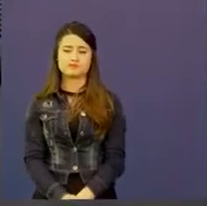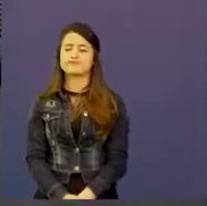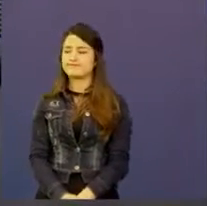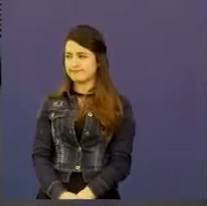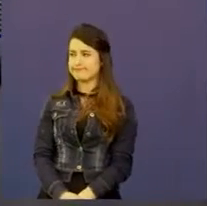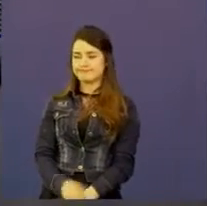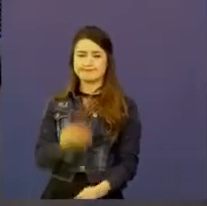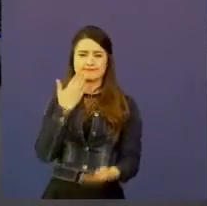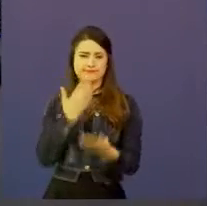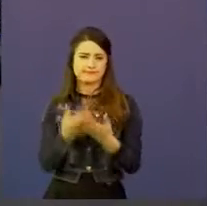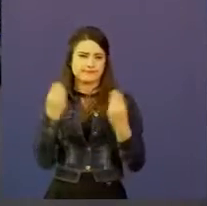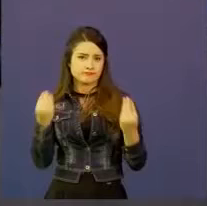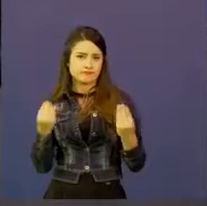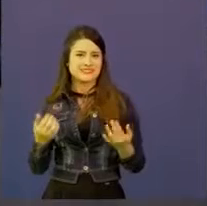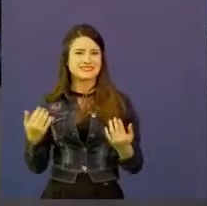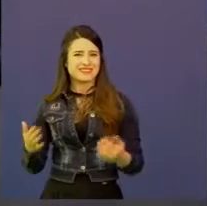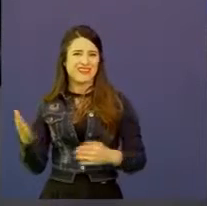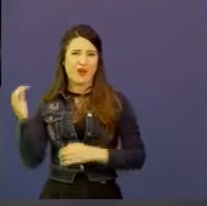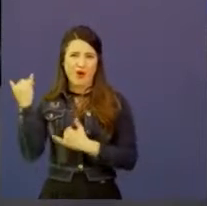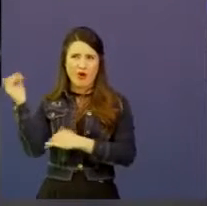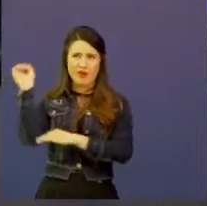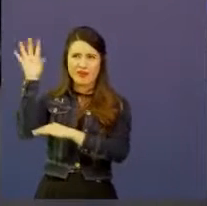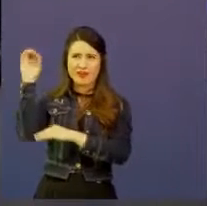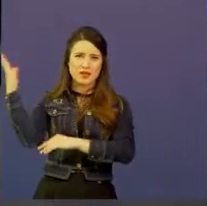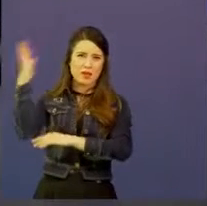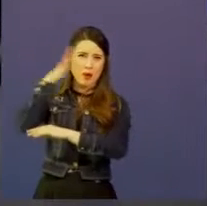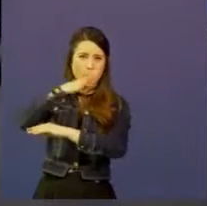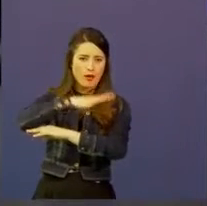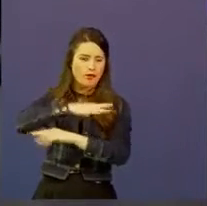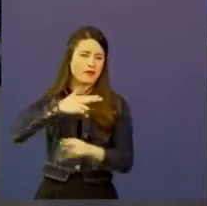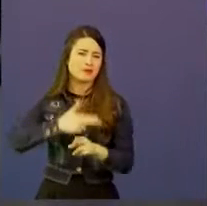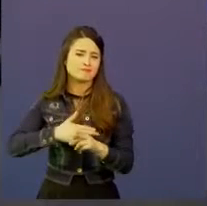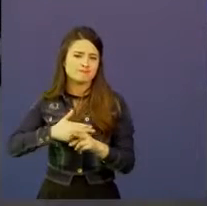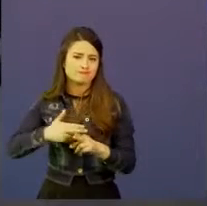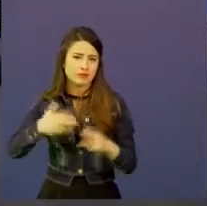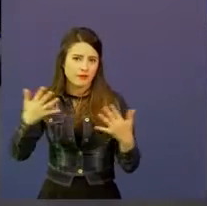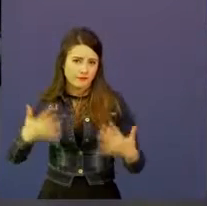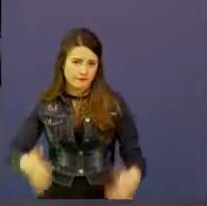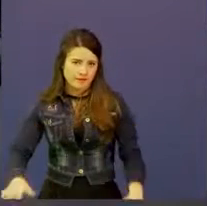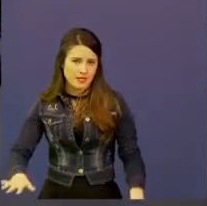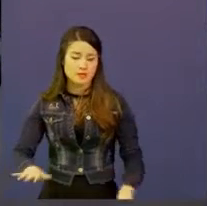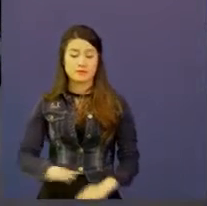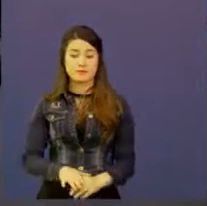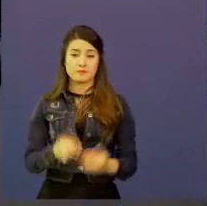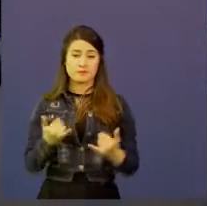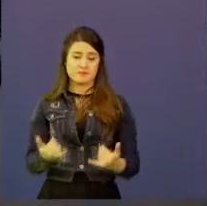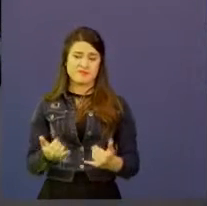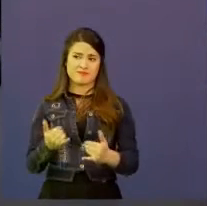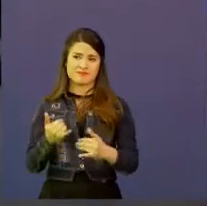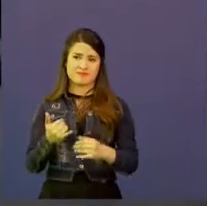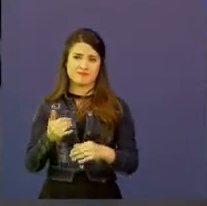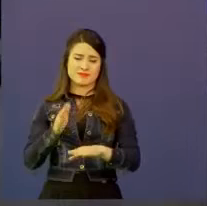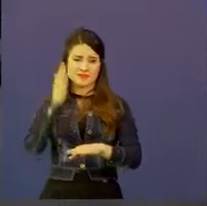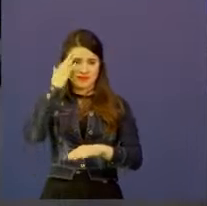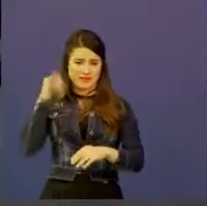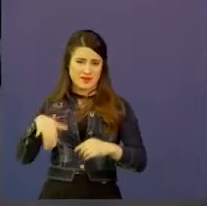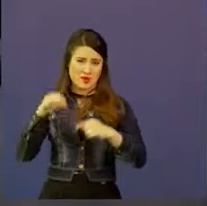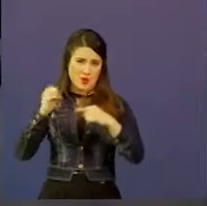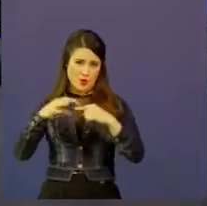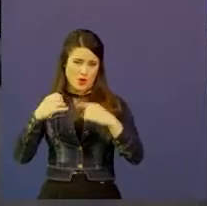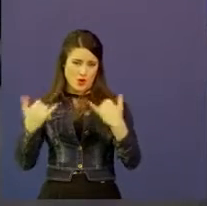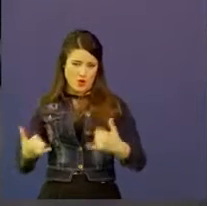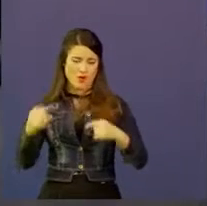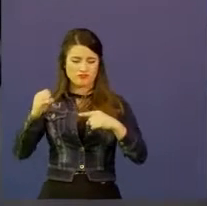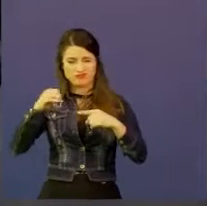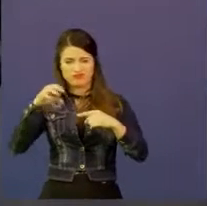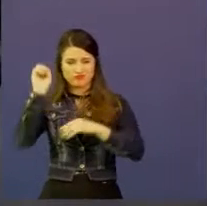el final de este panel. Antes decirles que justamente a través de este panel, la Escuela TIC Familia,